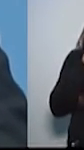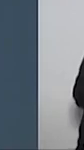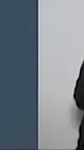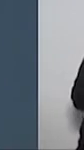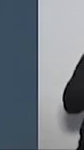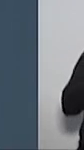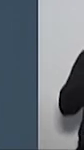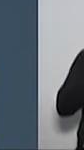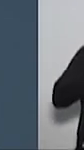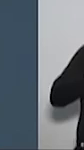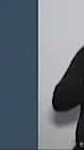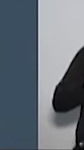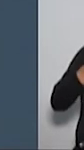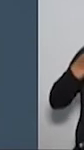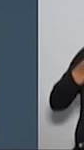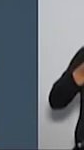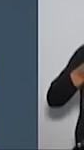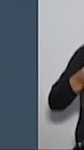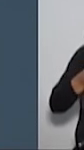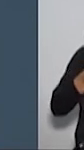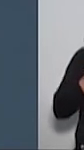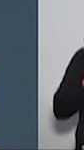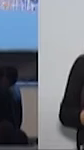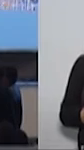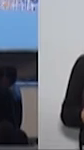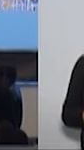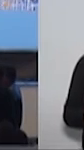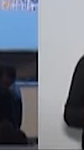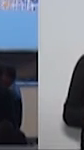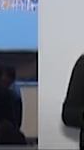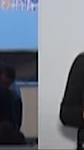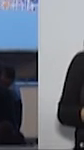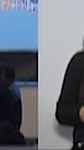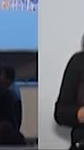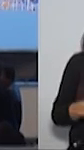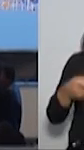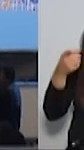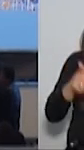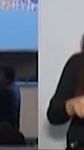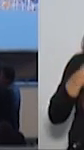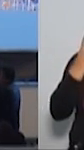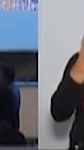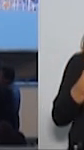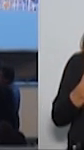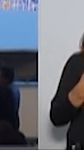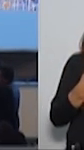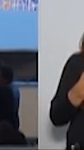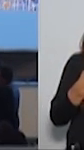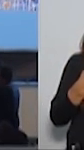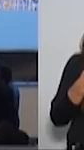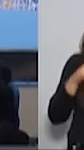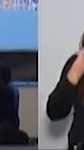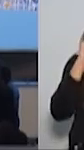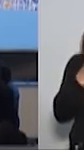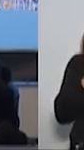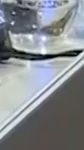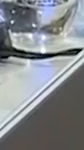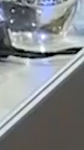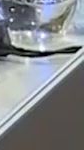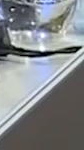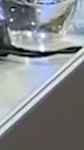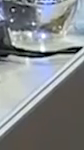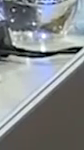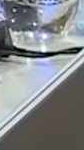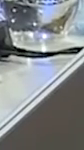naturaleza. John Close, secretario general de Hábitat 3, destacó que el reto más grande después de haber creado la nueva agenda urbana es su implementación